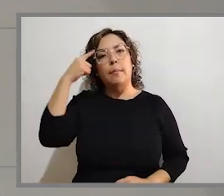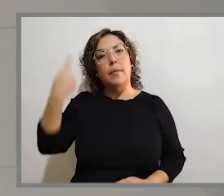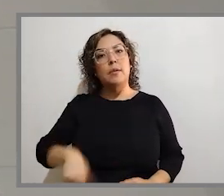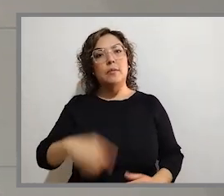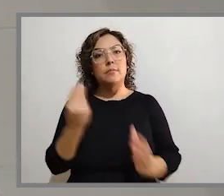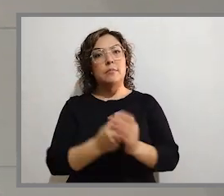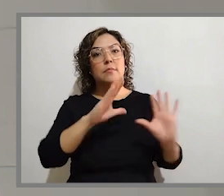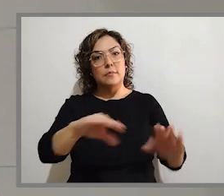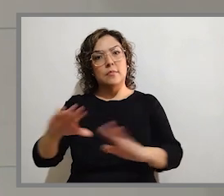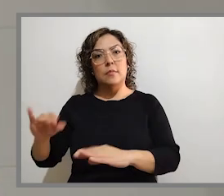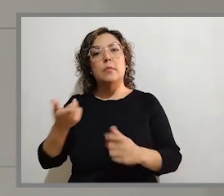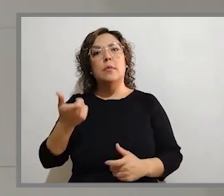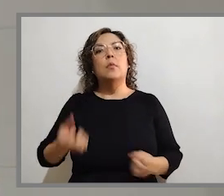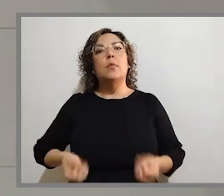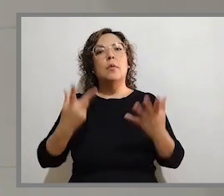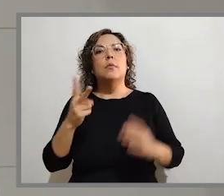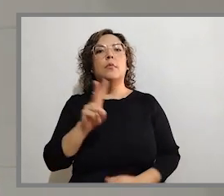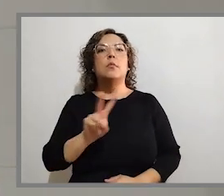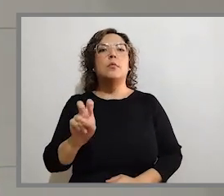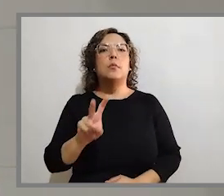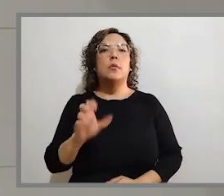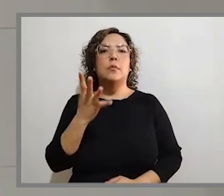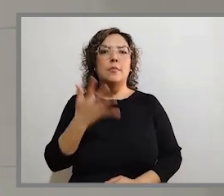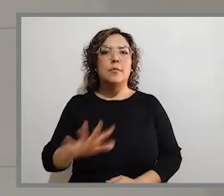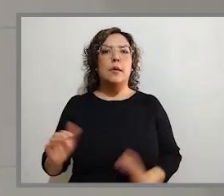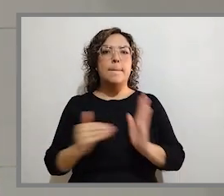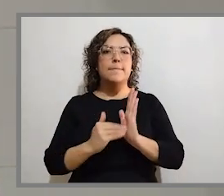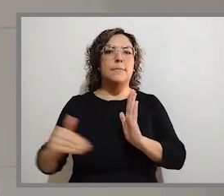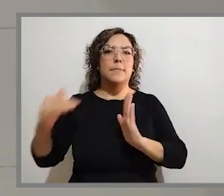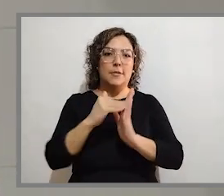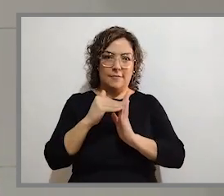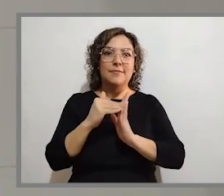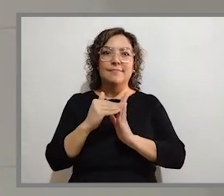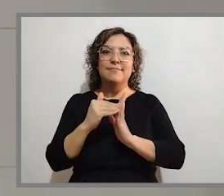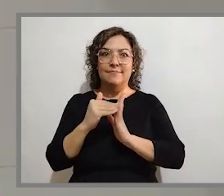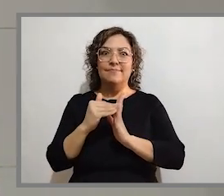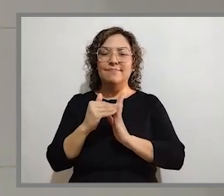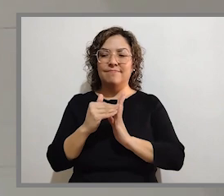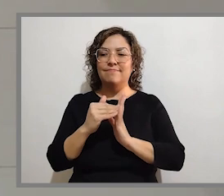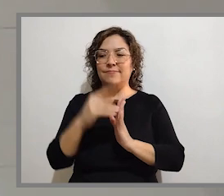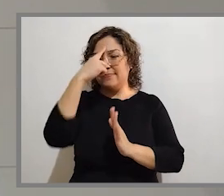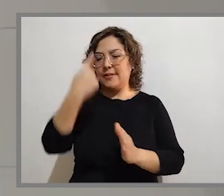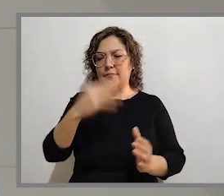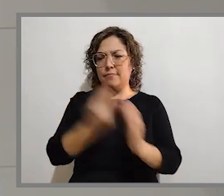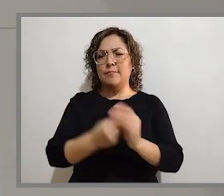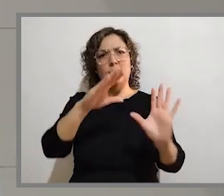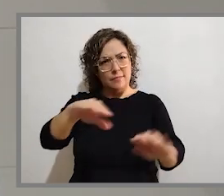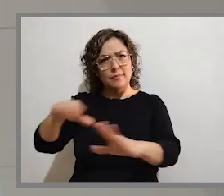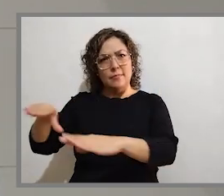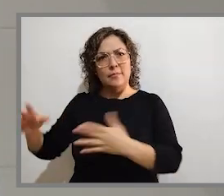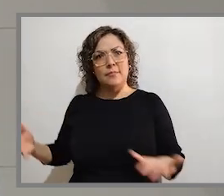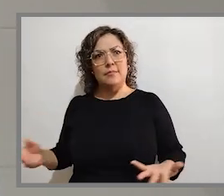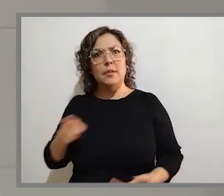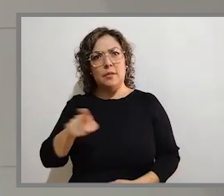210 millones de pesos. A nivel local también están obligados los partidos políticos a dar ese